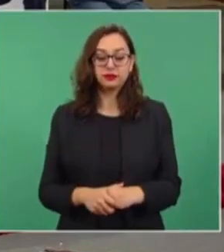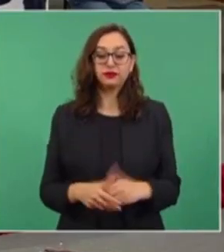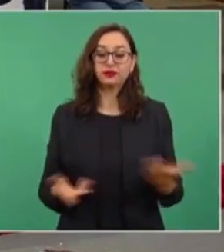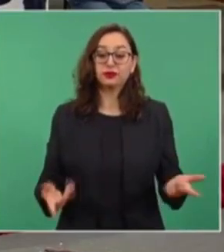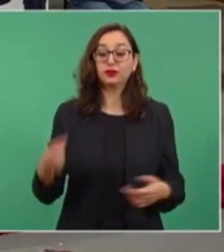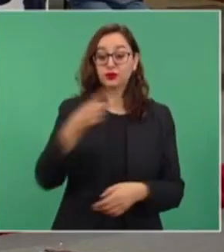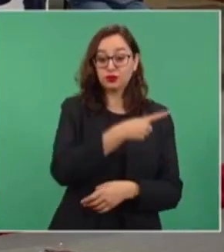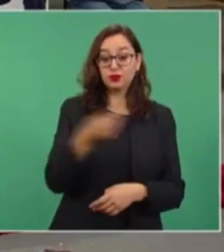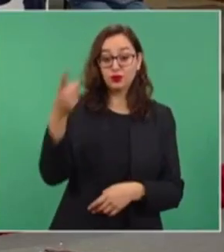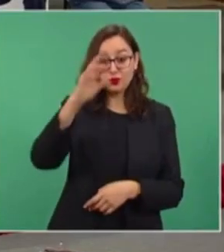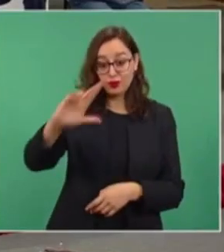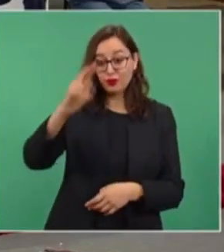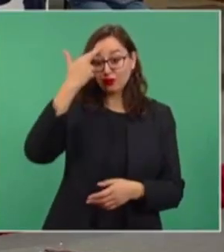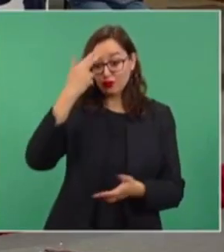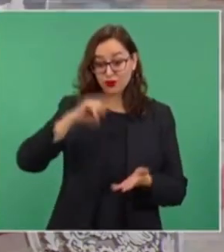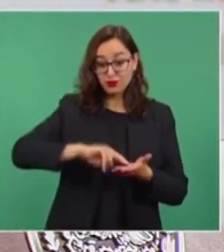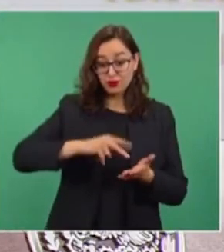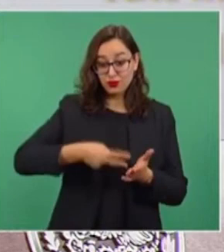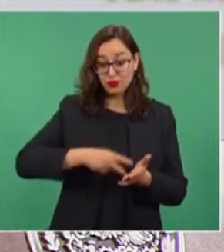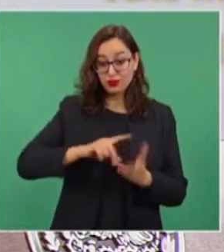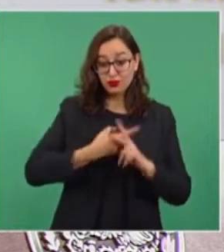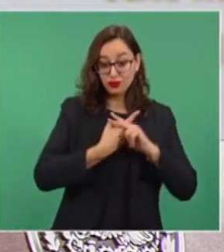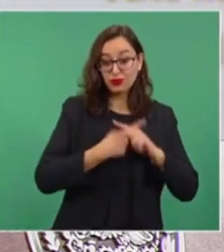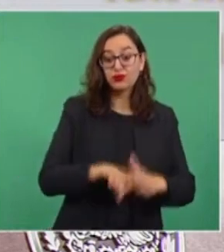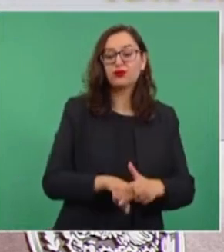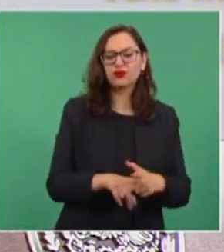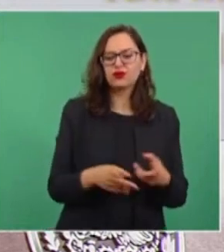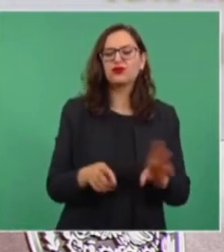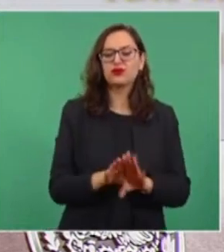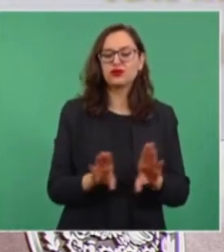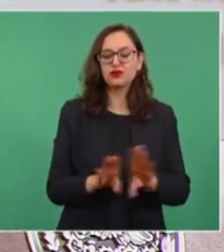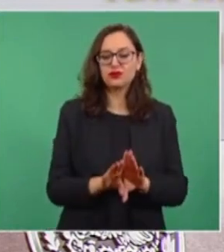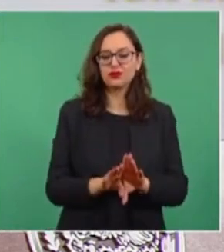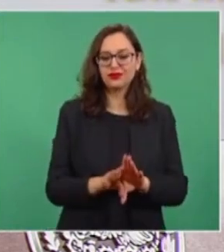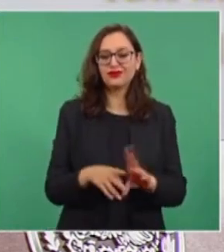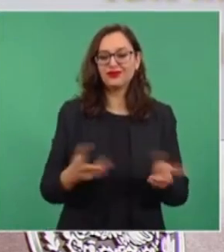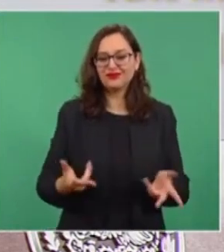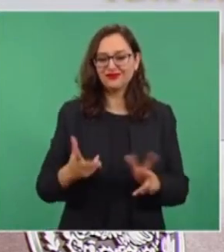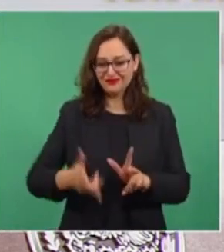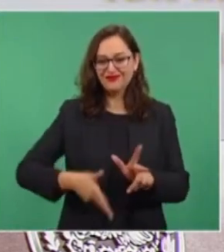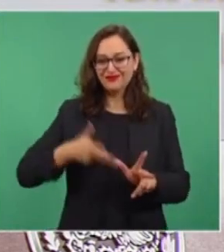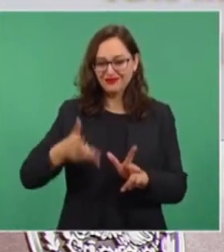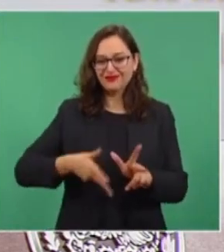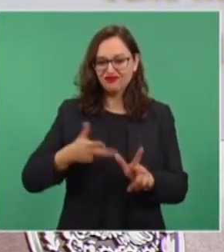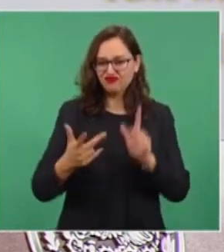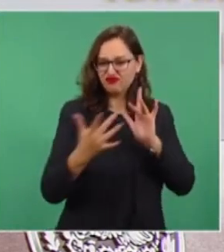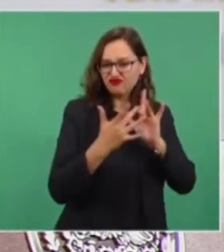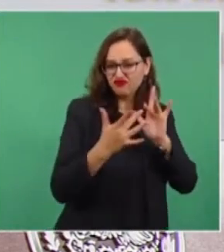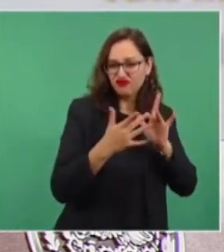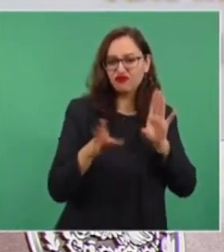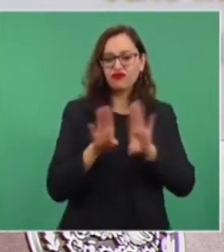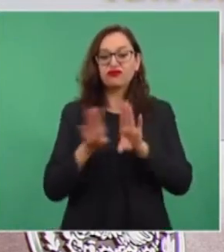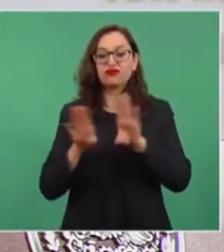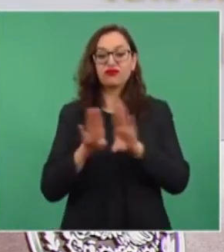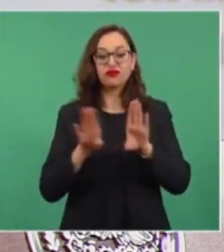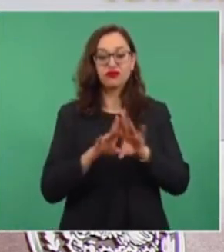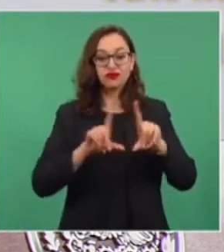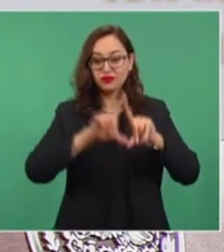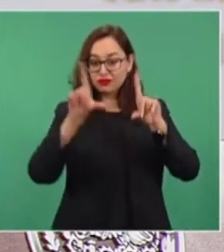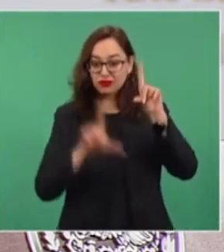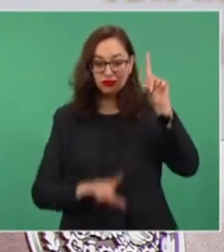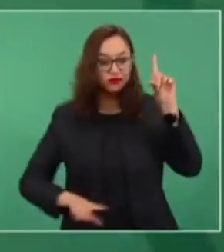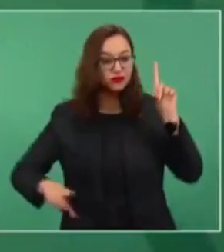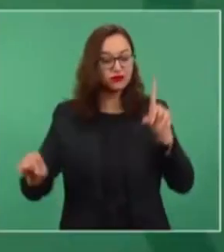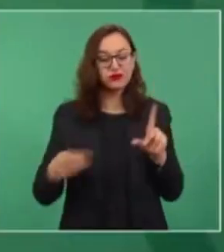ingeniería para la comunicación por ferrocarril de todo nuestro país,